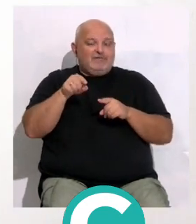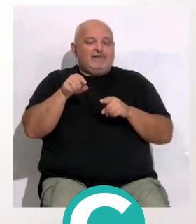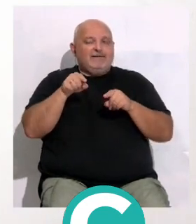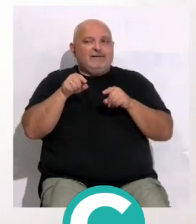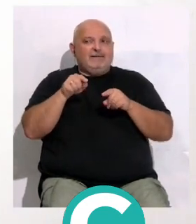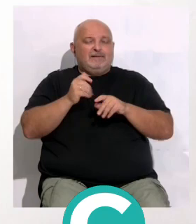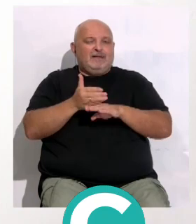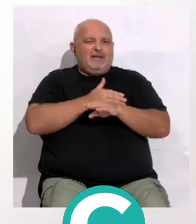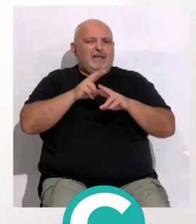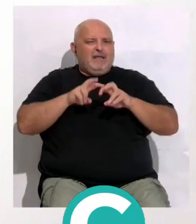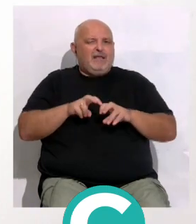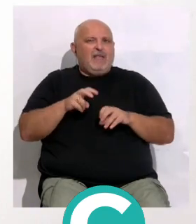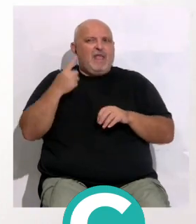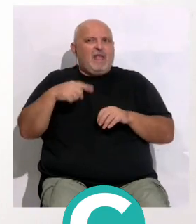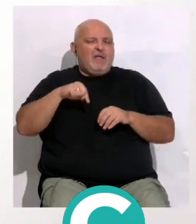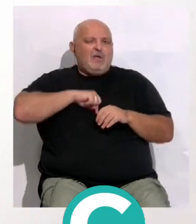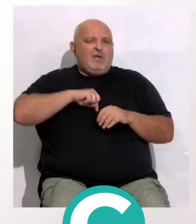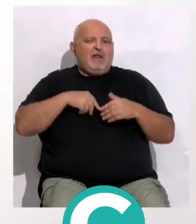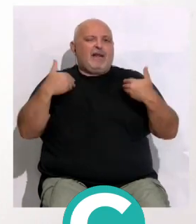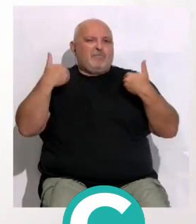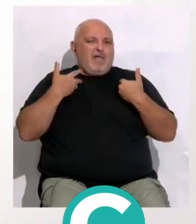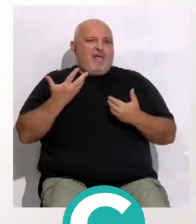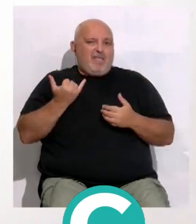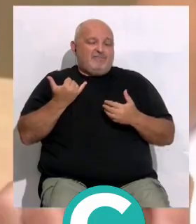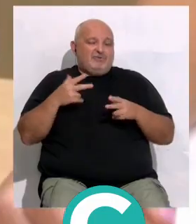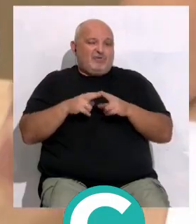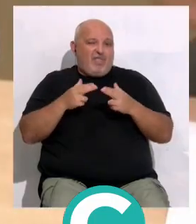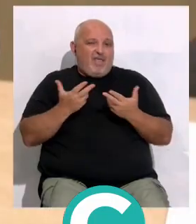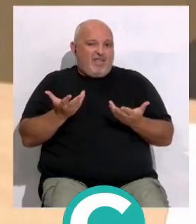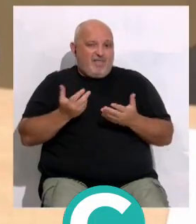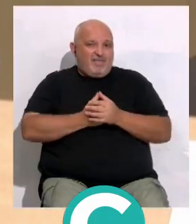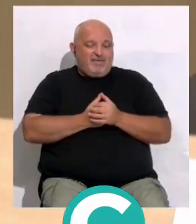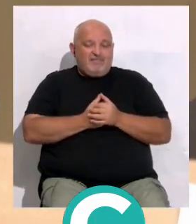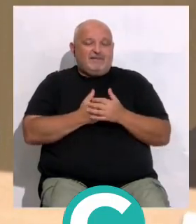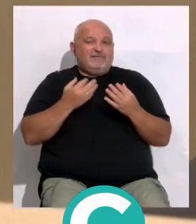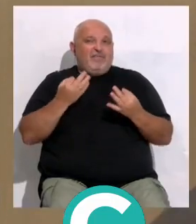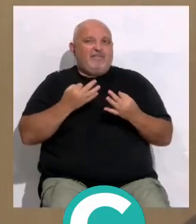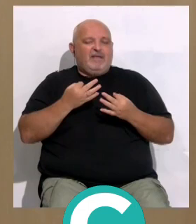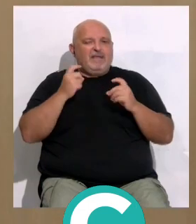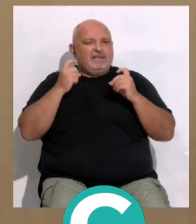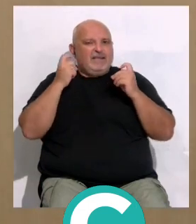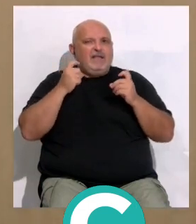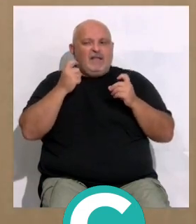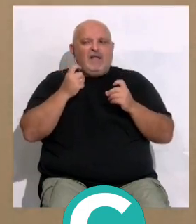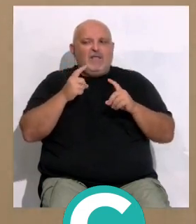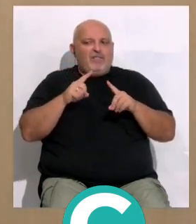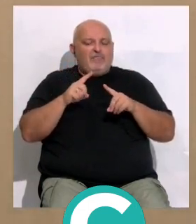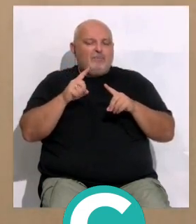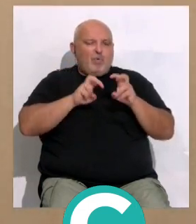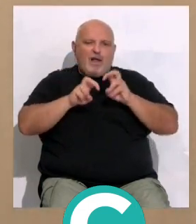también como investigadores tenemos como nuestra responsabilidad social y tenemos que intentar, sea como